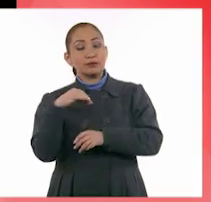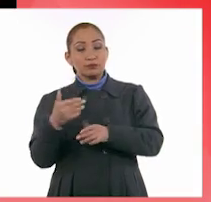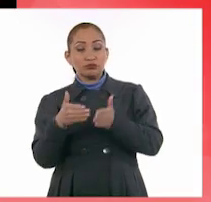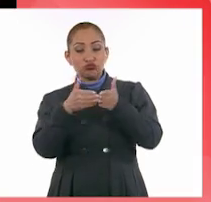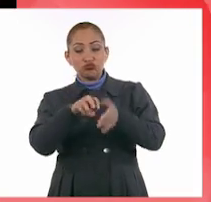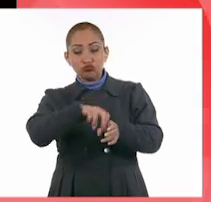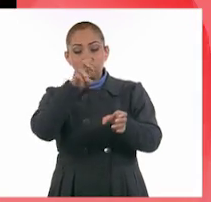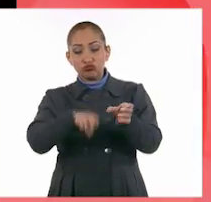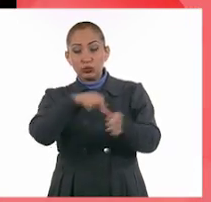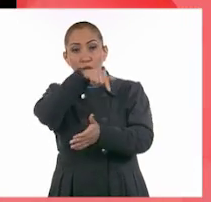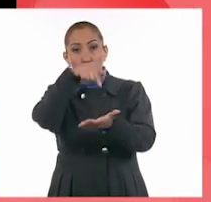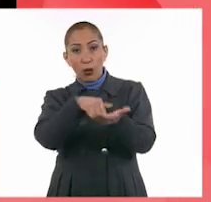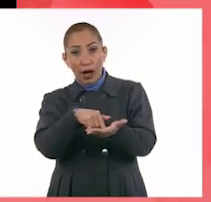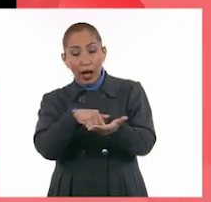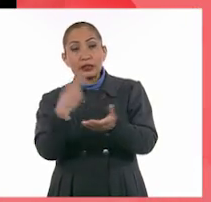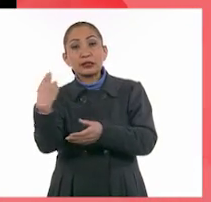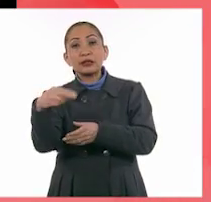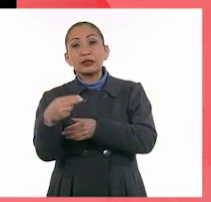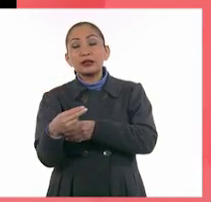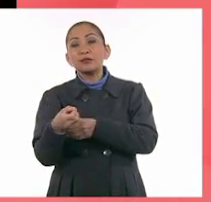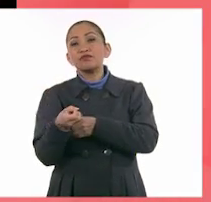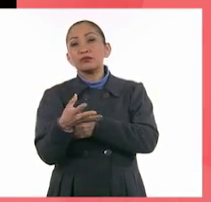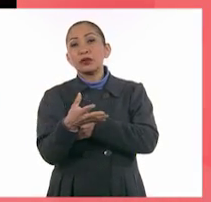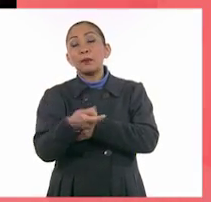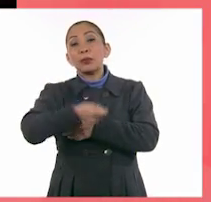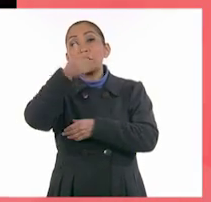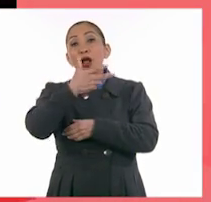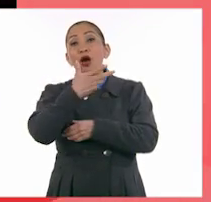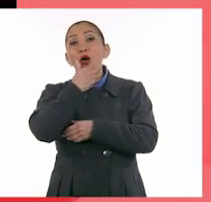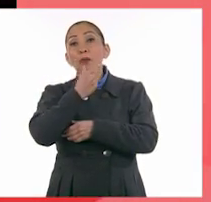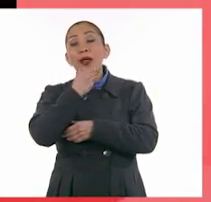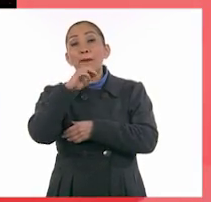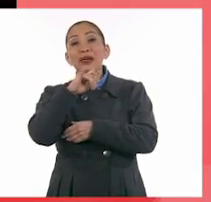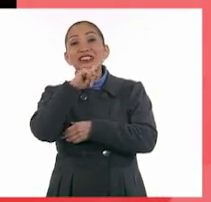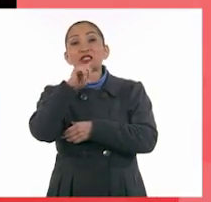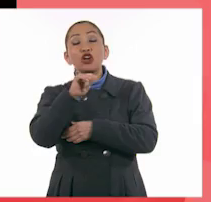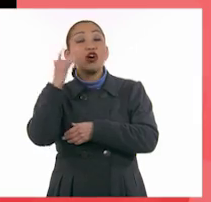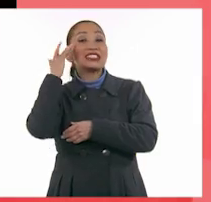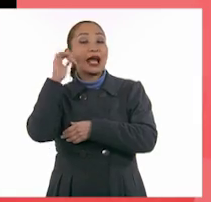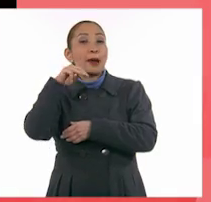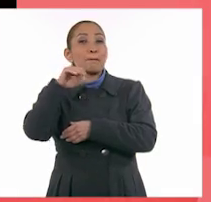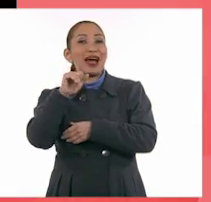en el sitio. Entonces le llama, el primer nombre mestizo es San Mateo.